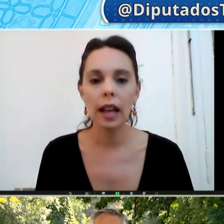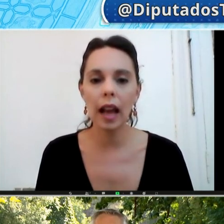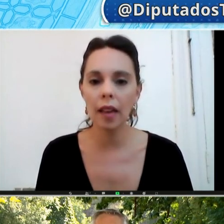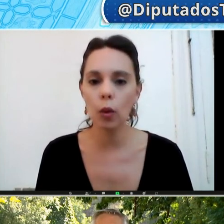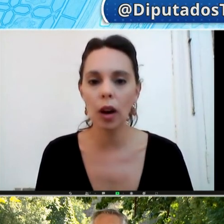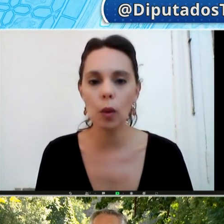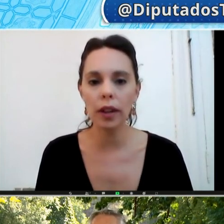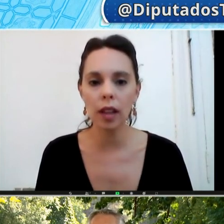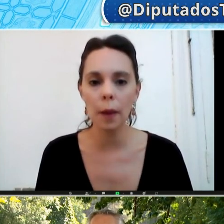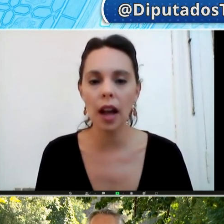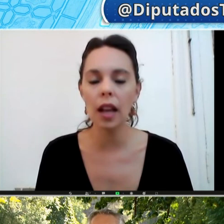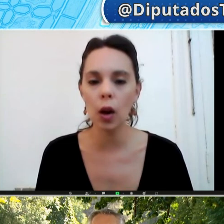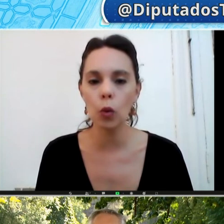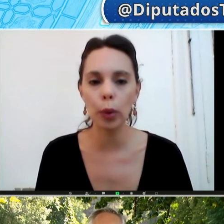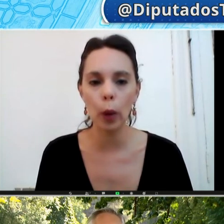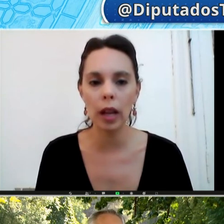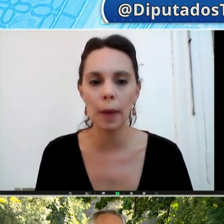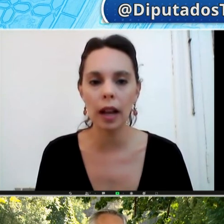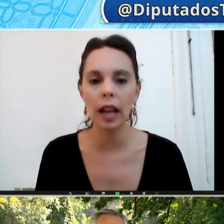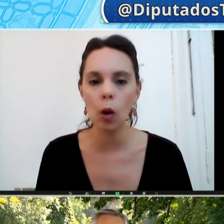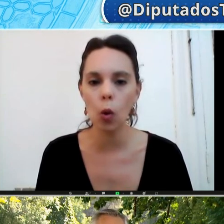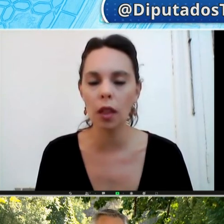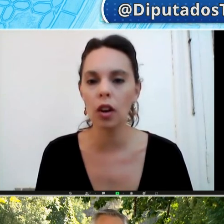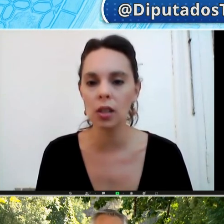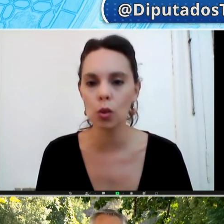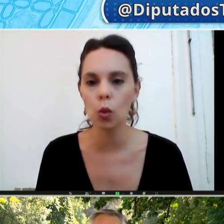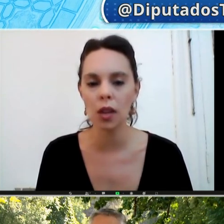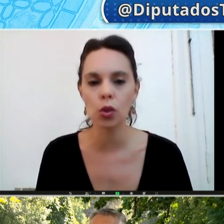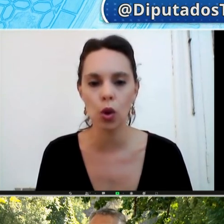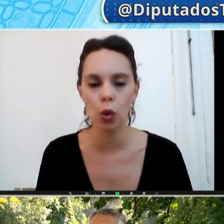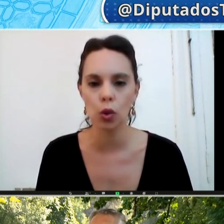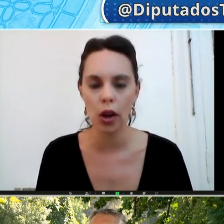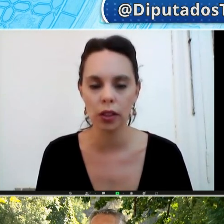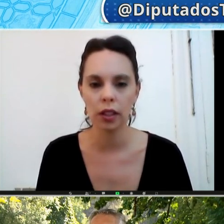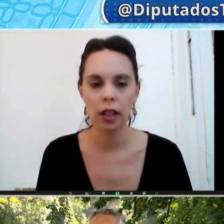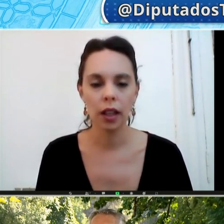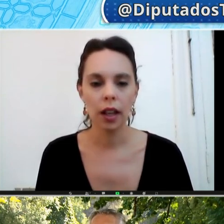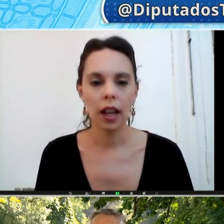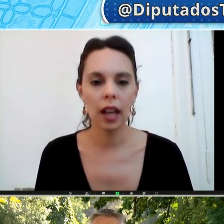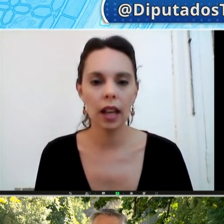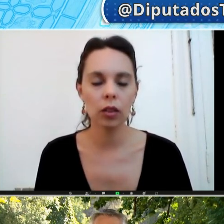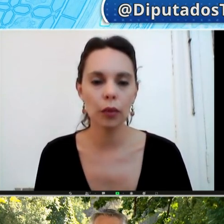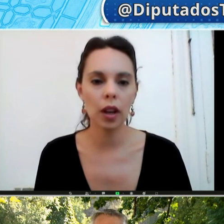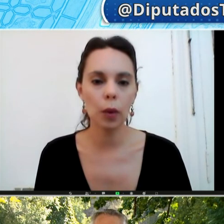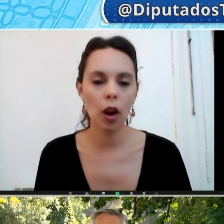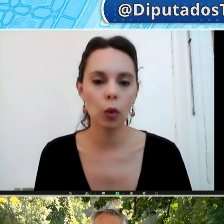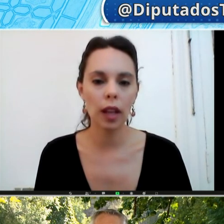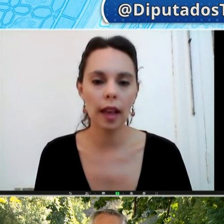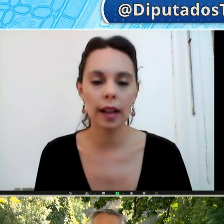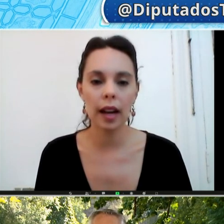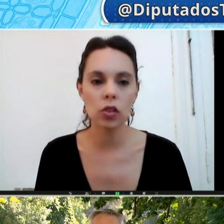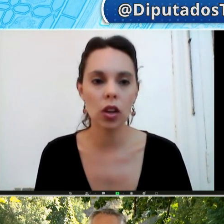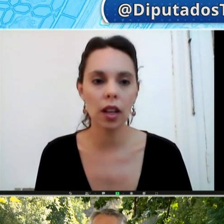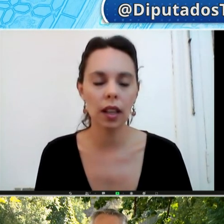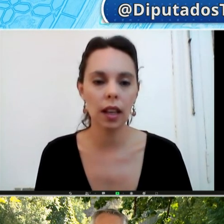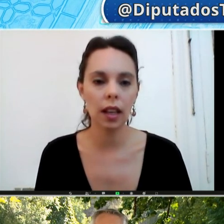país, la deuda como estaba era un problema, el acuerdo es una solución. Esto fue, bueno, algunas de